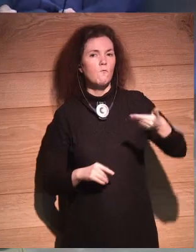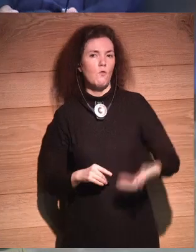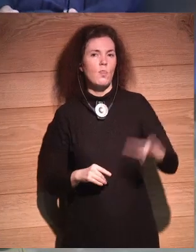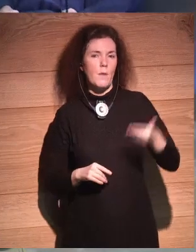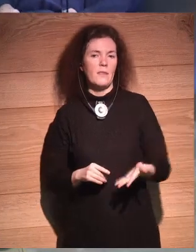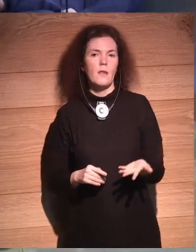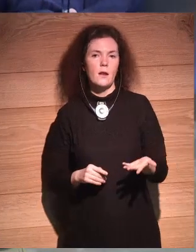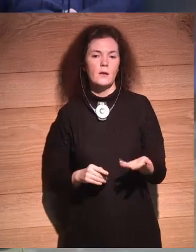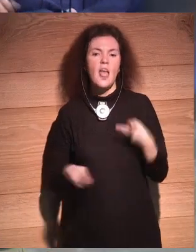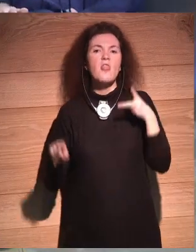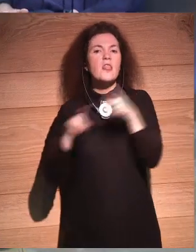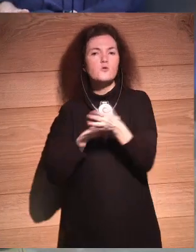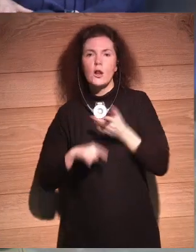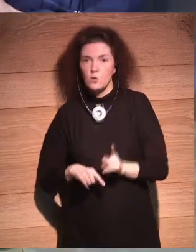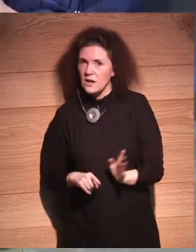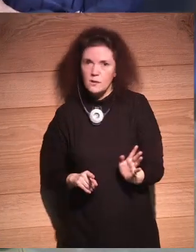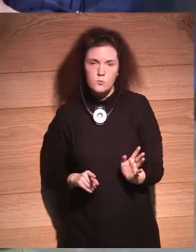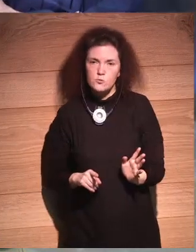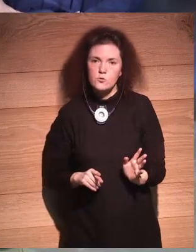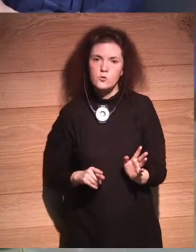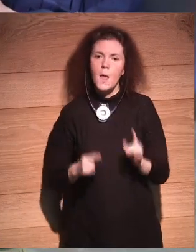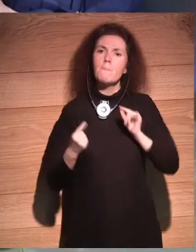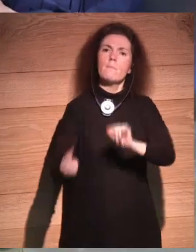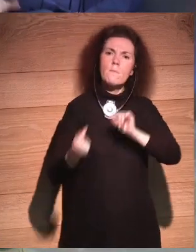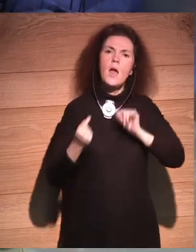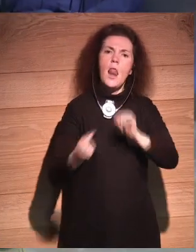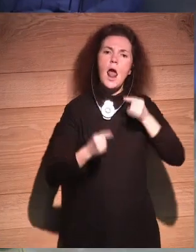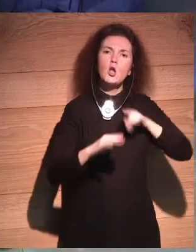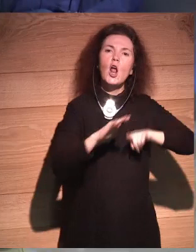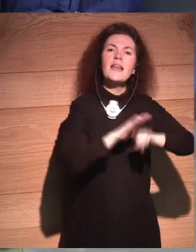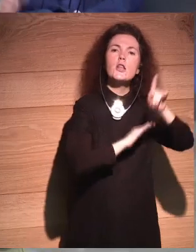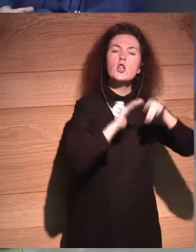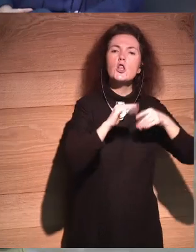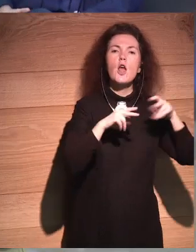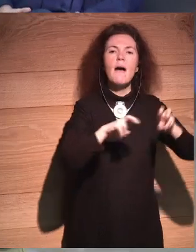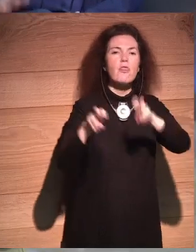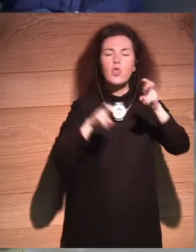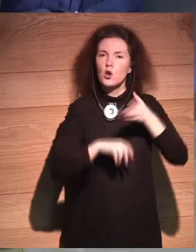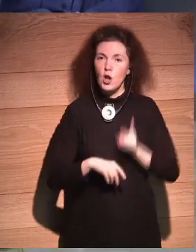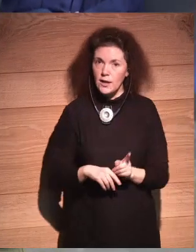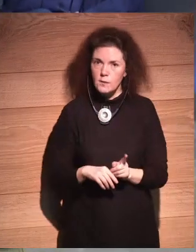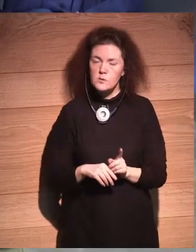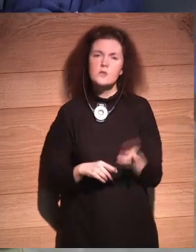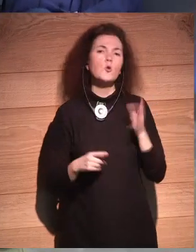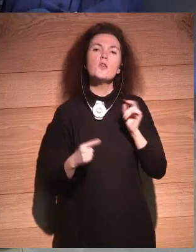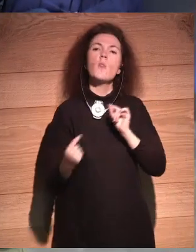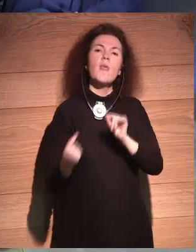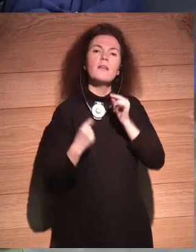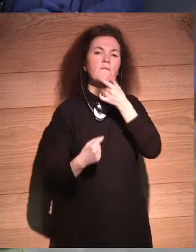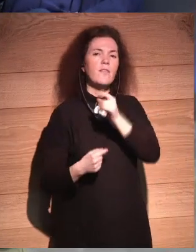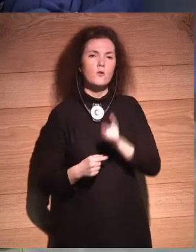No queremos que haya censura, no queremos pelearnos con la innovación. Pues bueno, esto no va a ser un debate